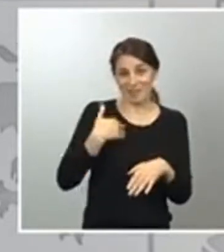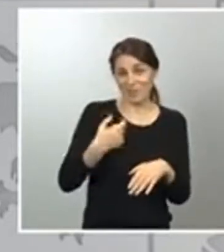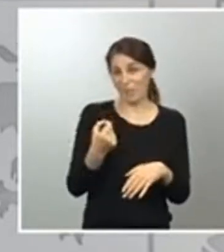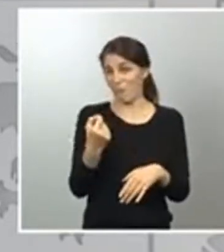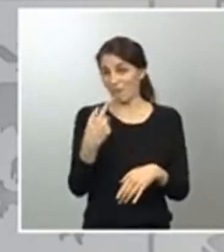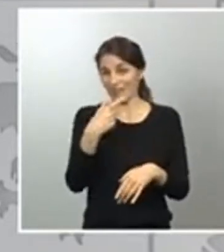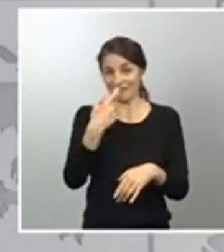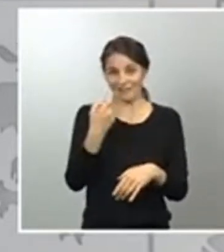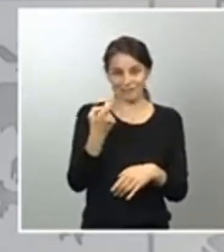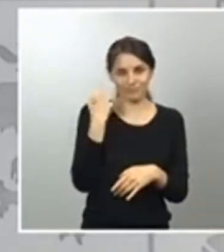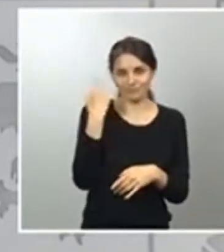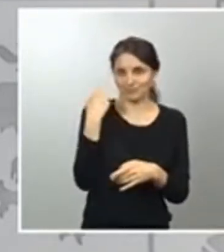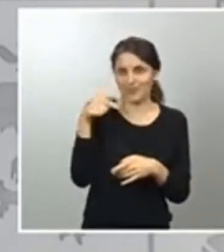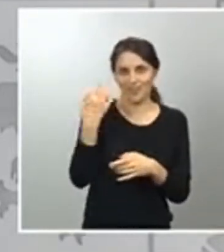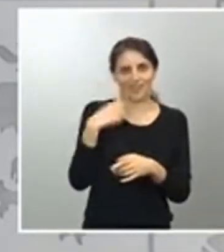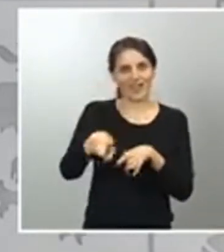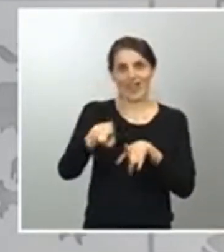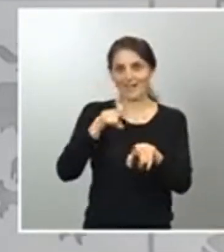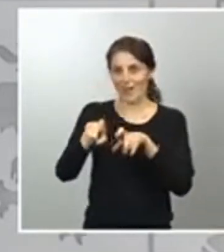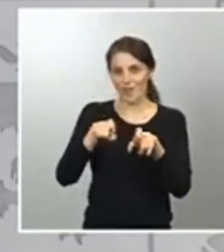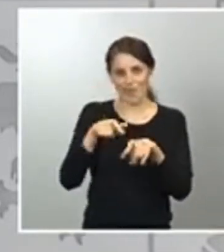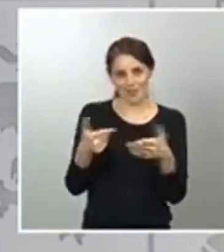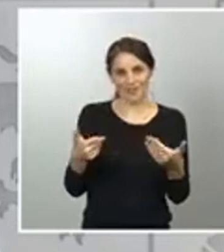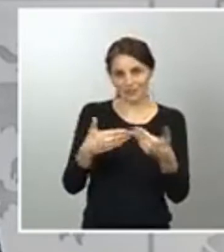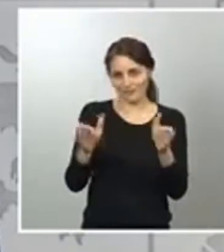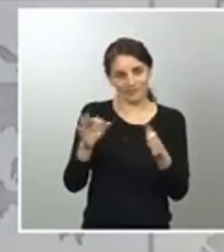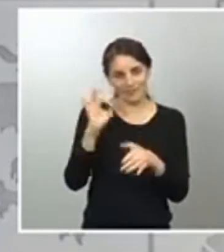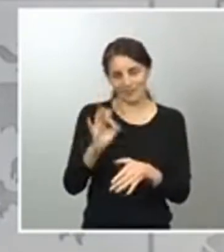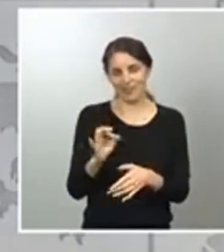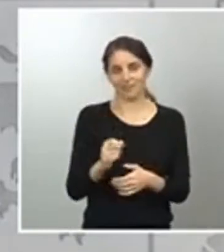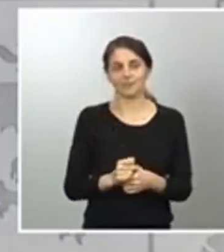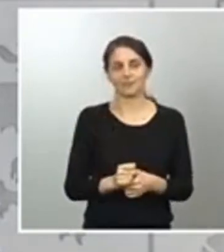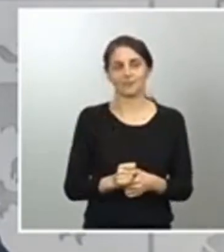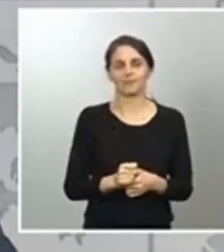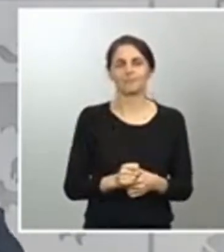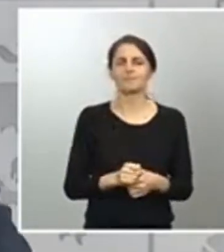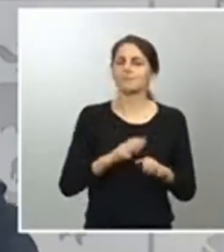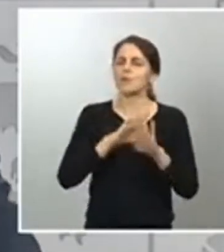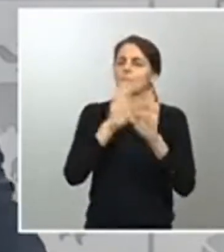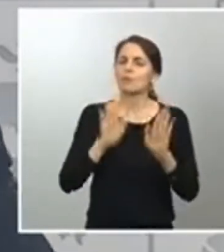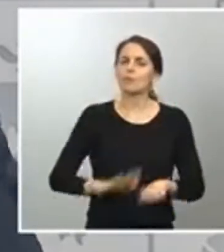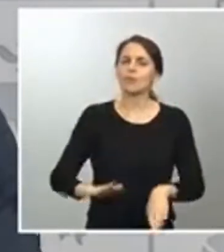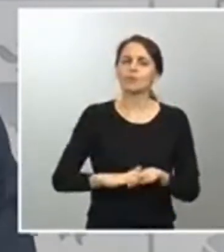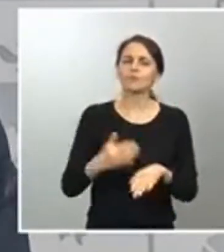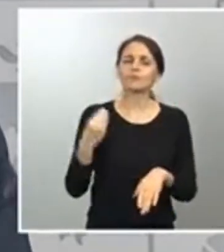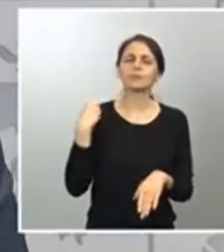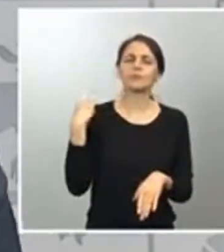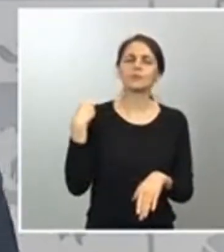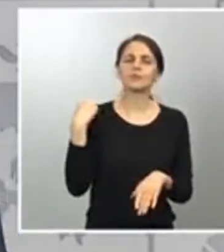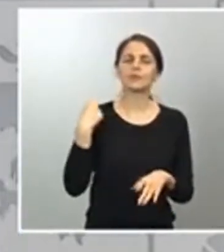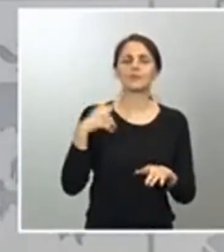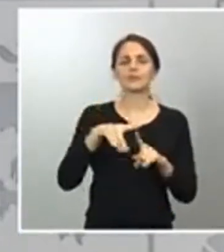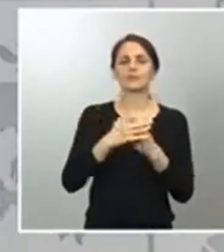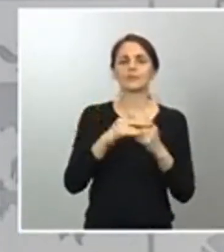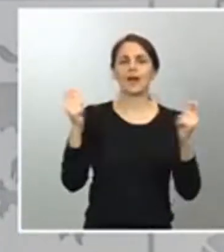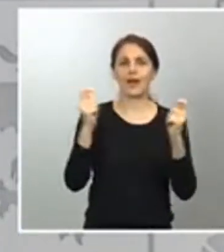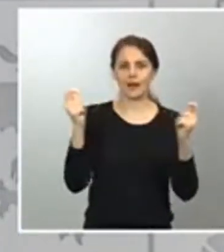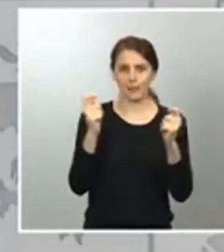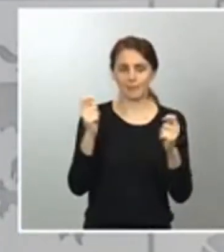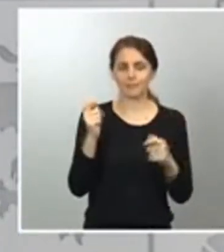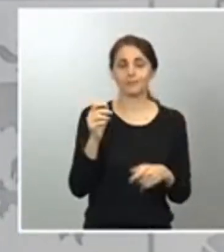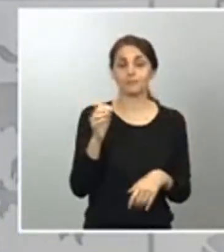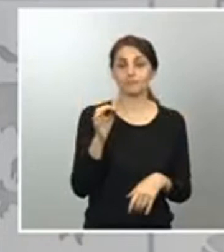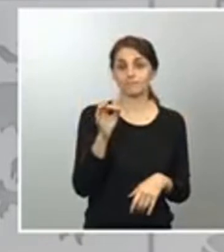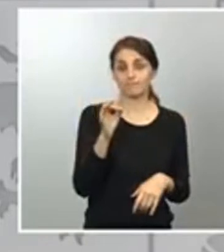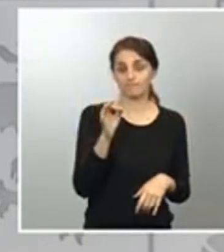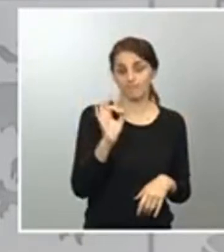país. Y finalmente, en relación con los estados de alarma, efectivamente, estamos planteando un horizonte